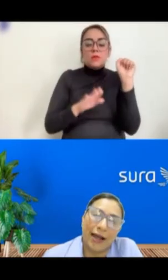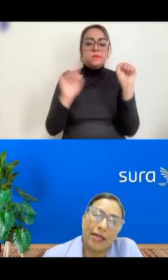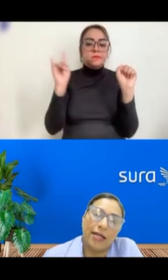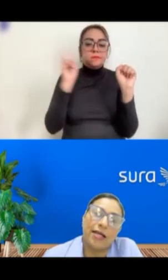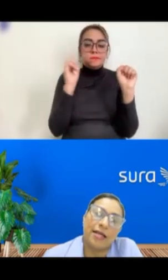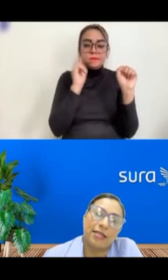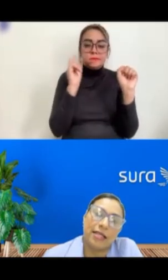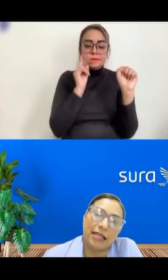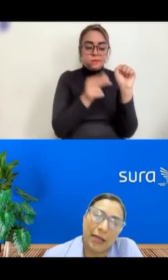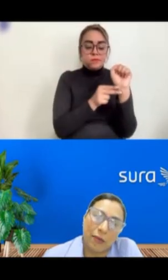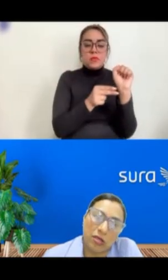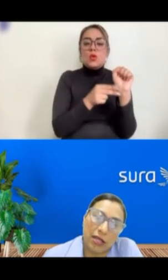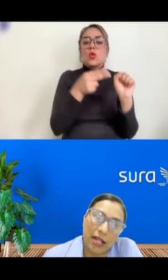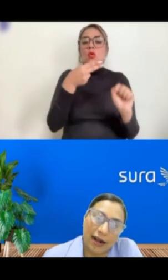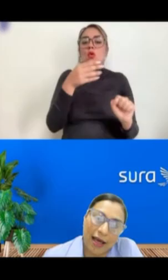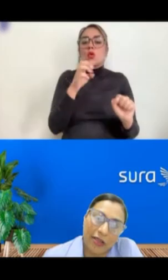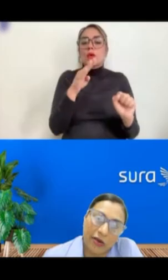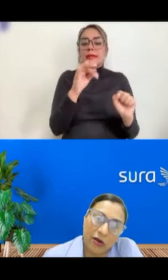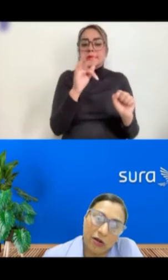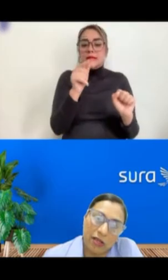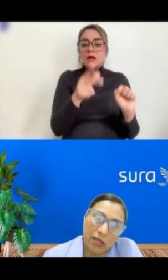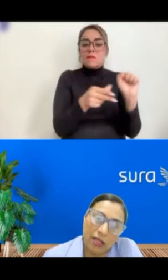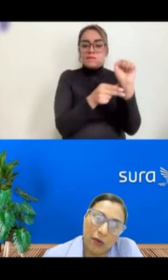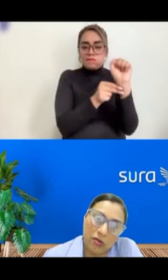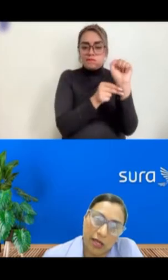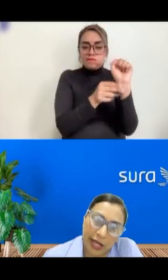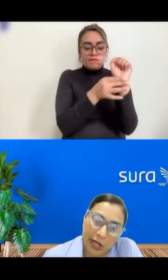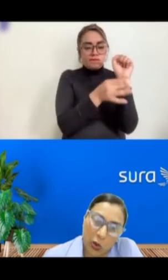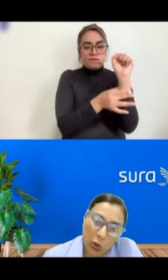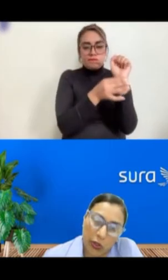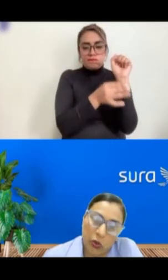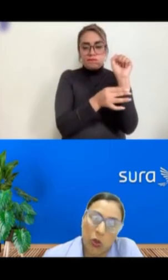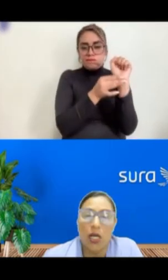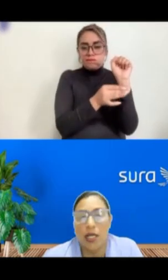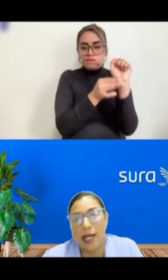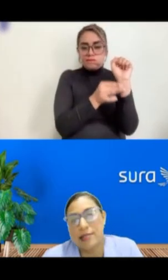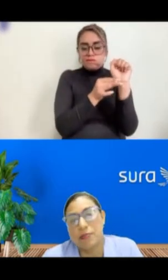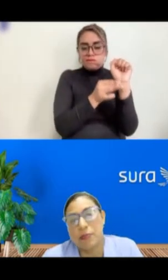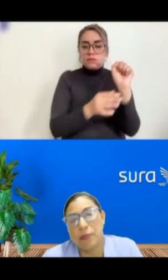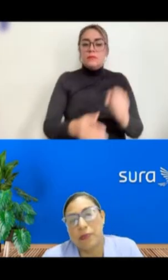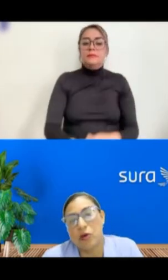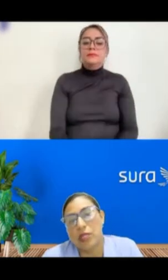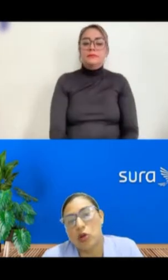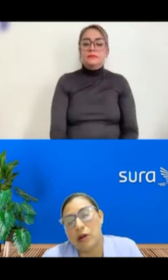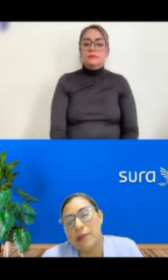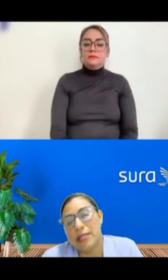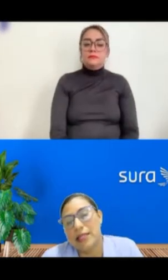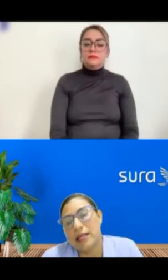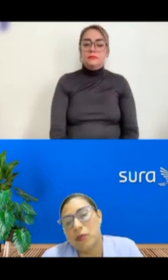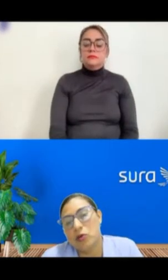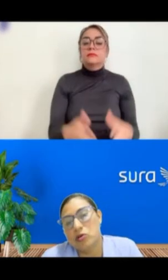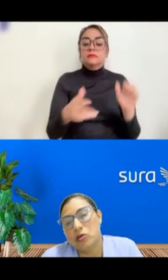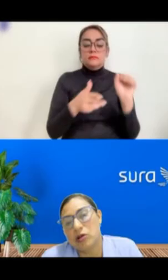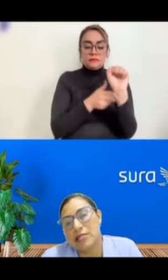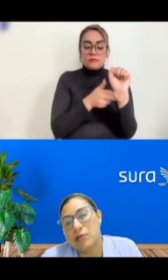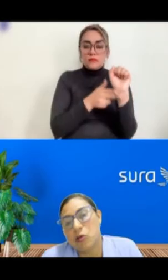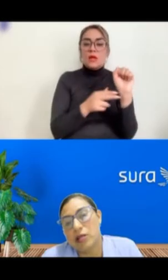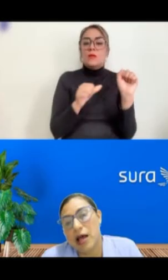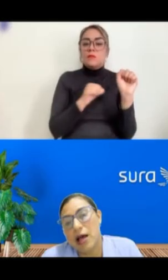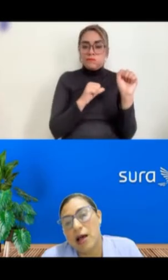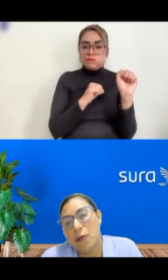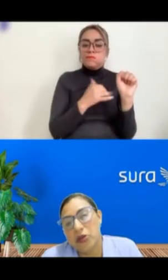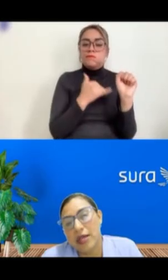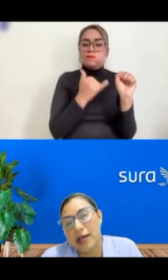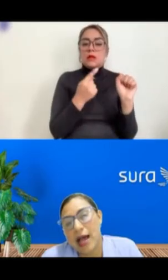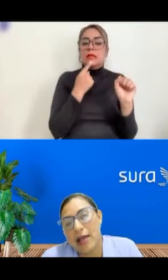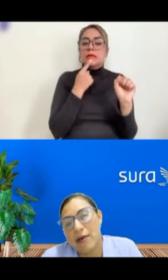radial cubital. Tenemos el radio y tenemos el cúbito, que es donde normalmente tenemos nosotros que